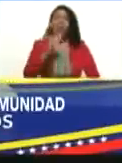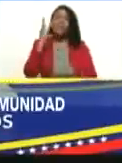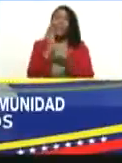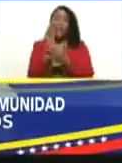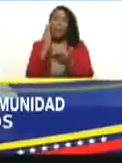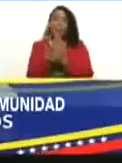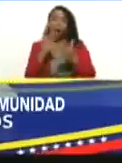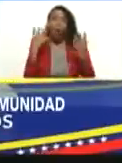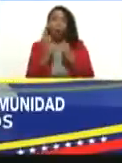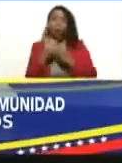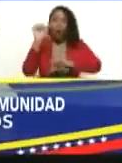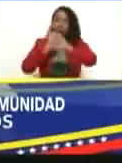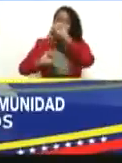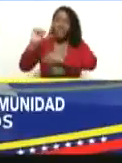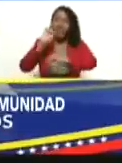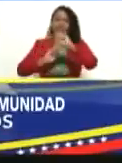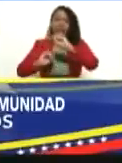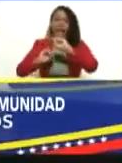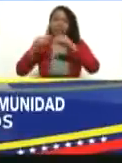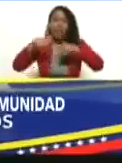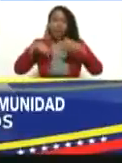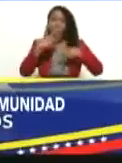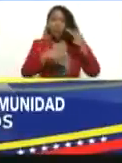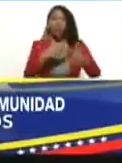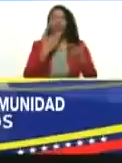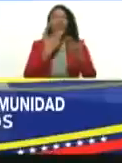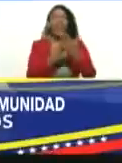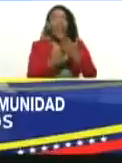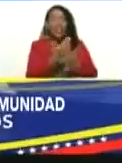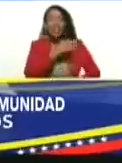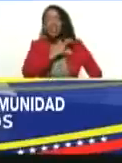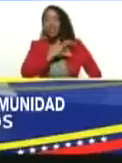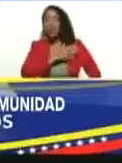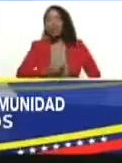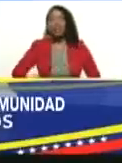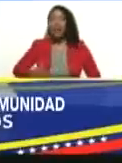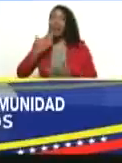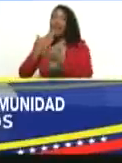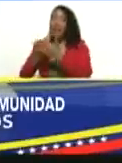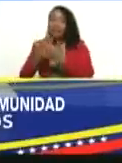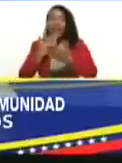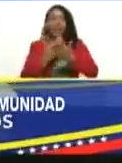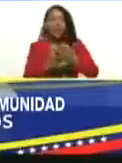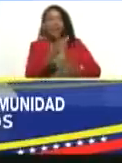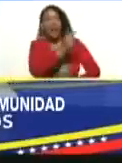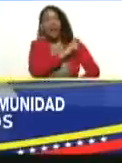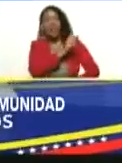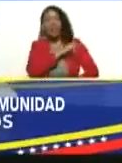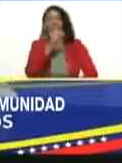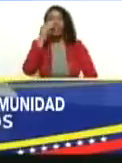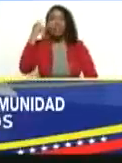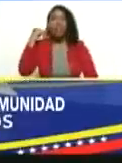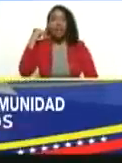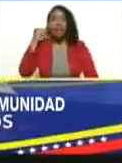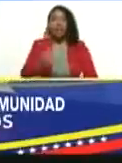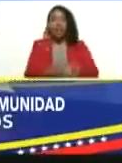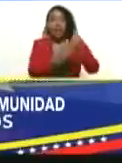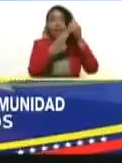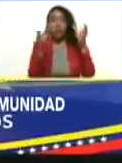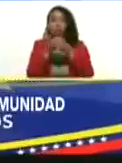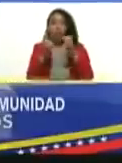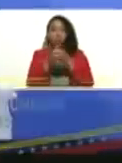a la vanguardia de estos procesos Muchas gracias señor presidente Muchas gracias jefes y jefas de delegación